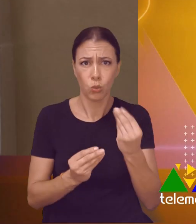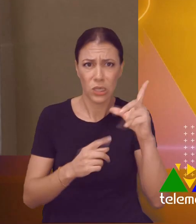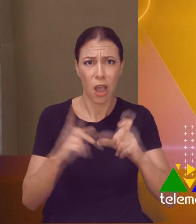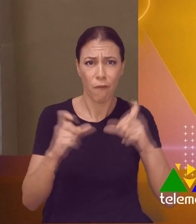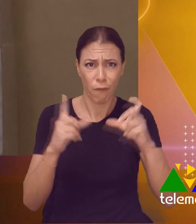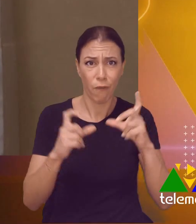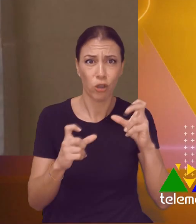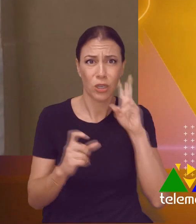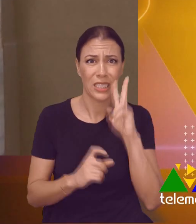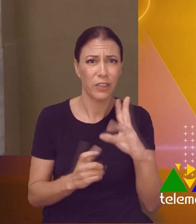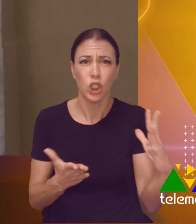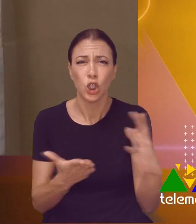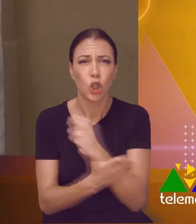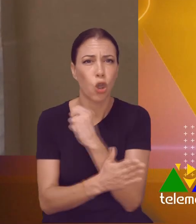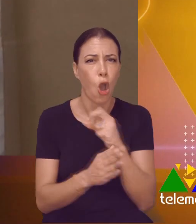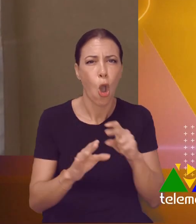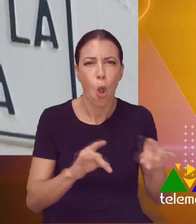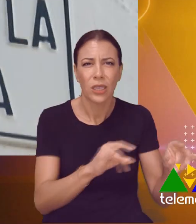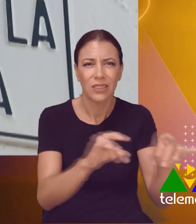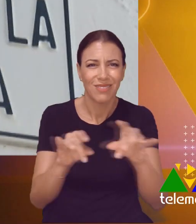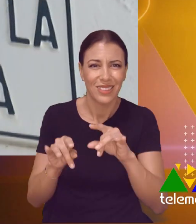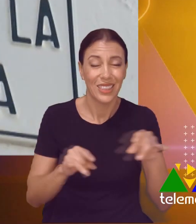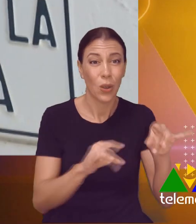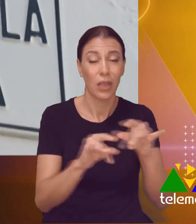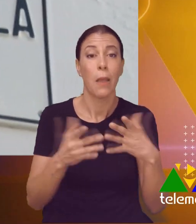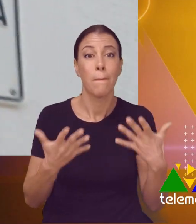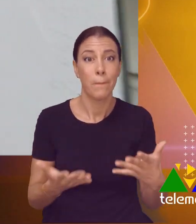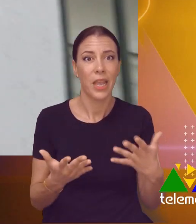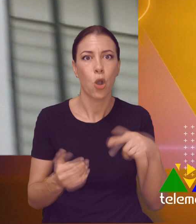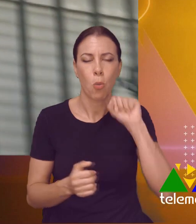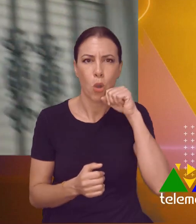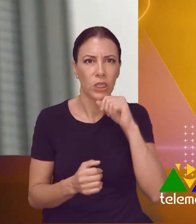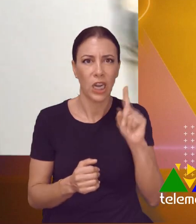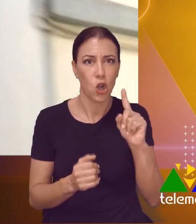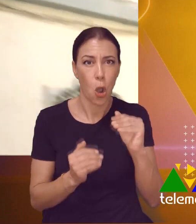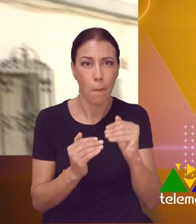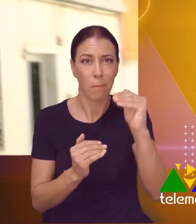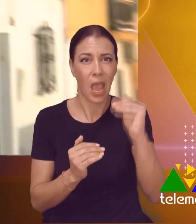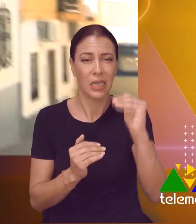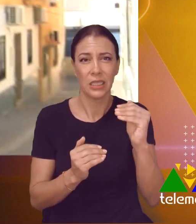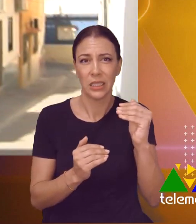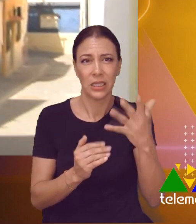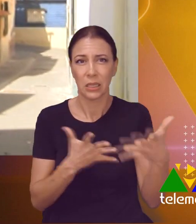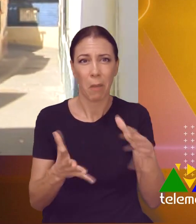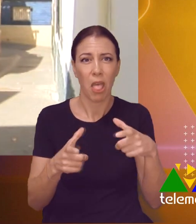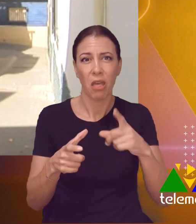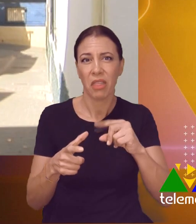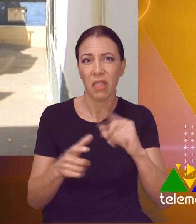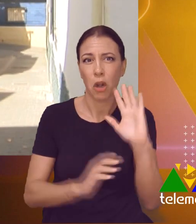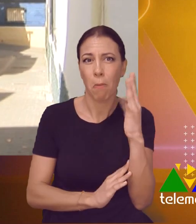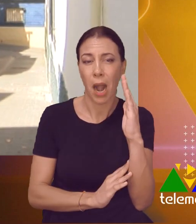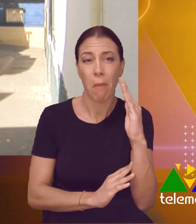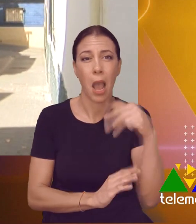huerta. Y Motril no llegaba más arriba, un poco más arriba, de Cerecero a La Palma, Manuel Peña, ya era todo